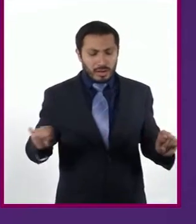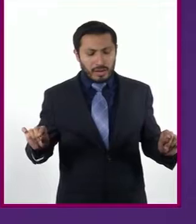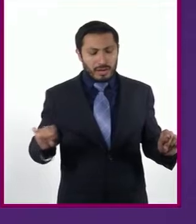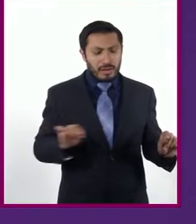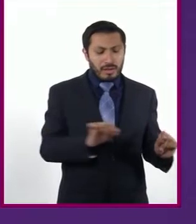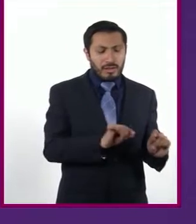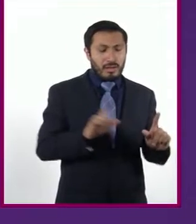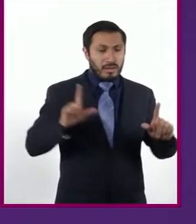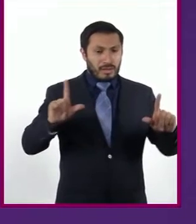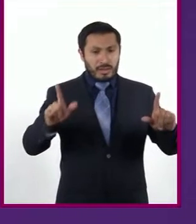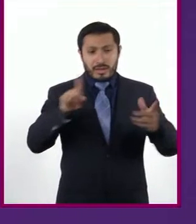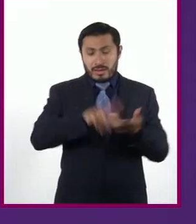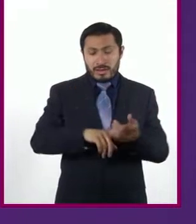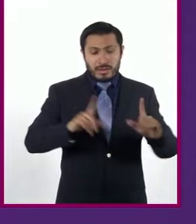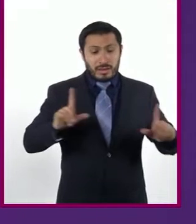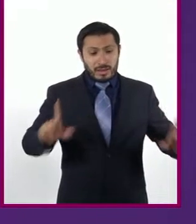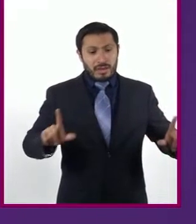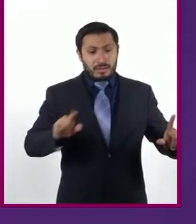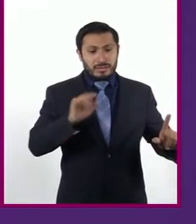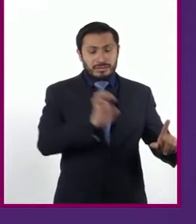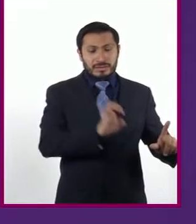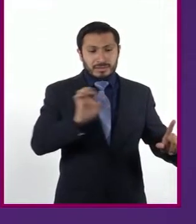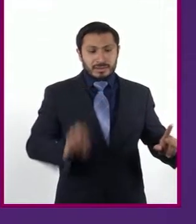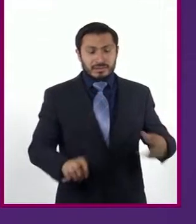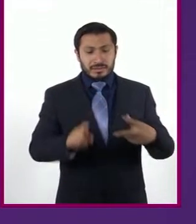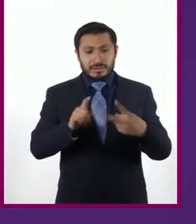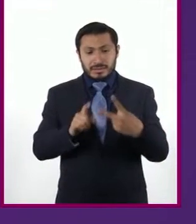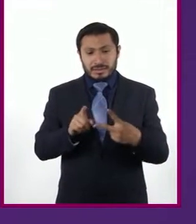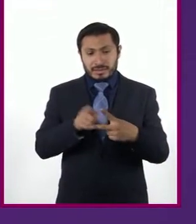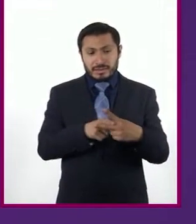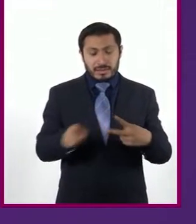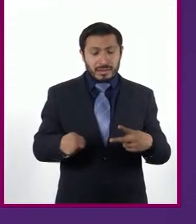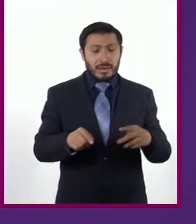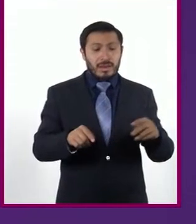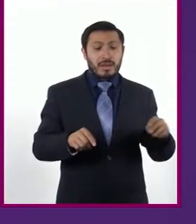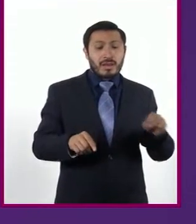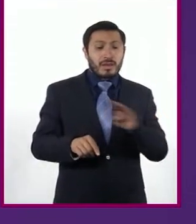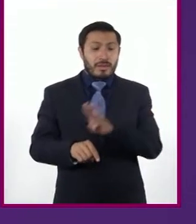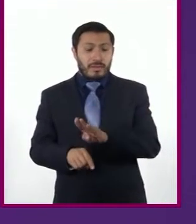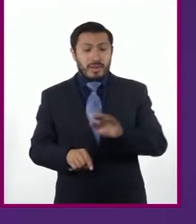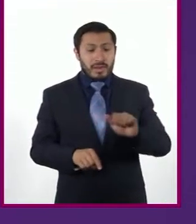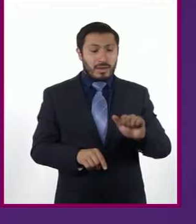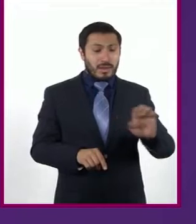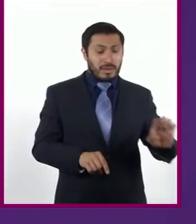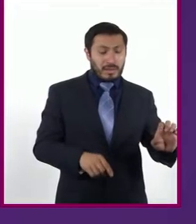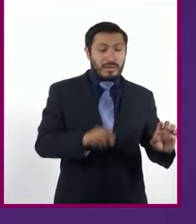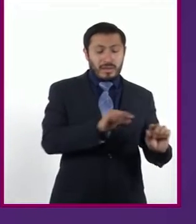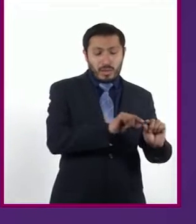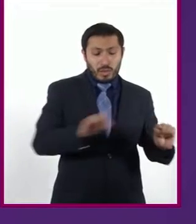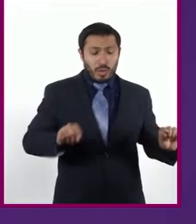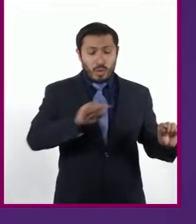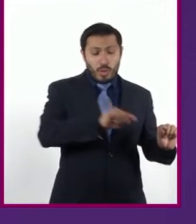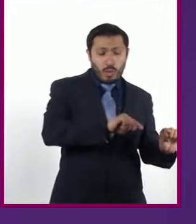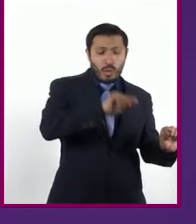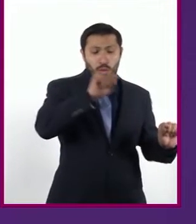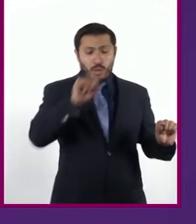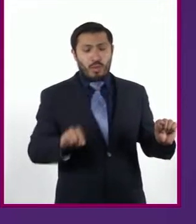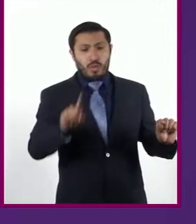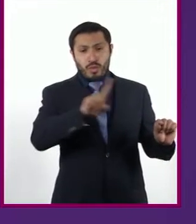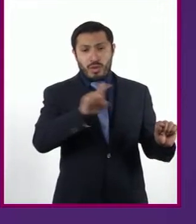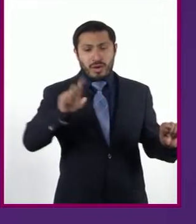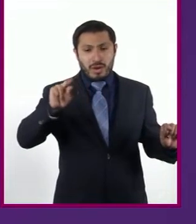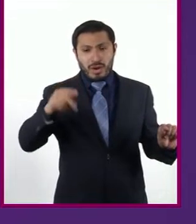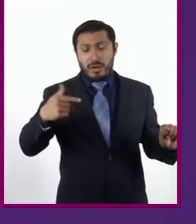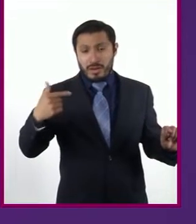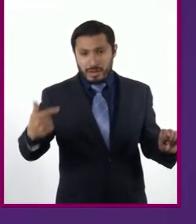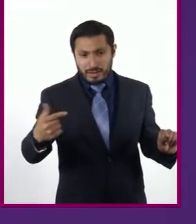del cuadrilátero, entonces el ángulo BAE es este y mide 180 grados. Al referirnos